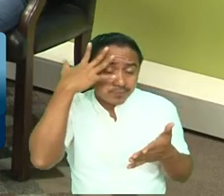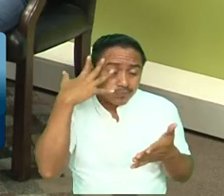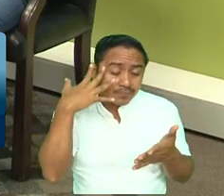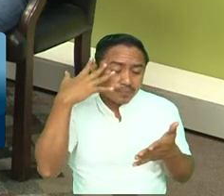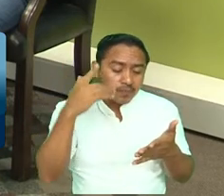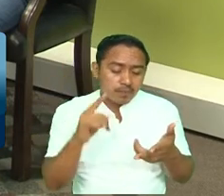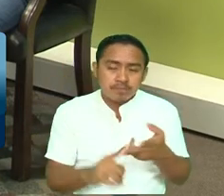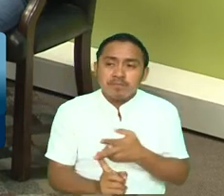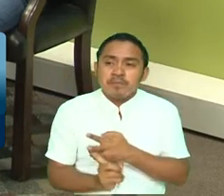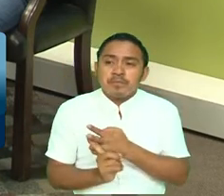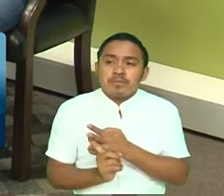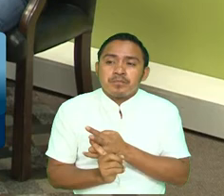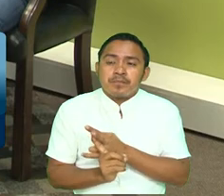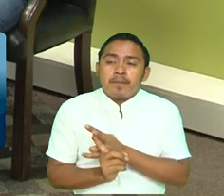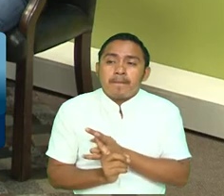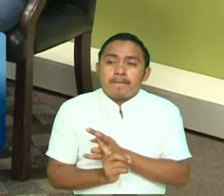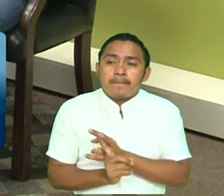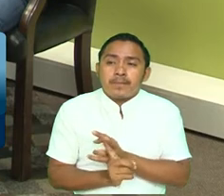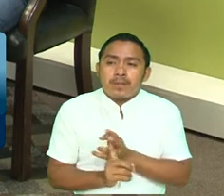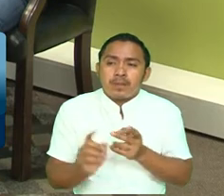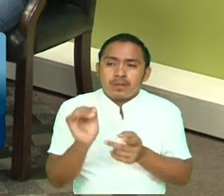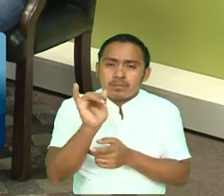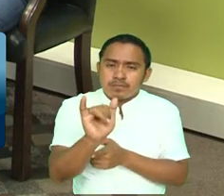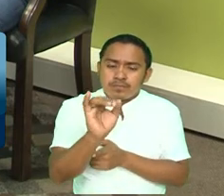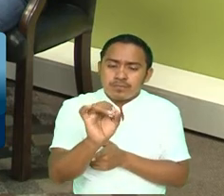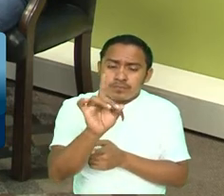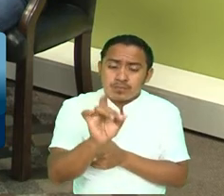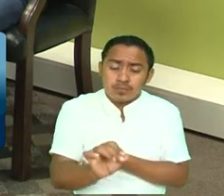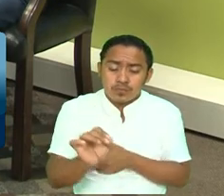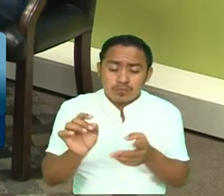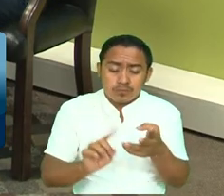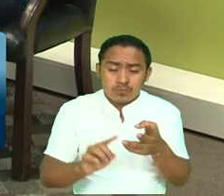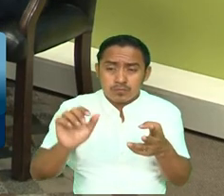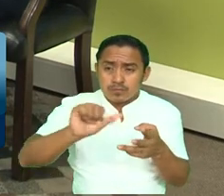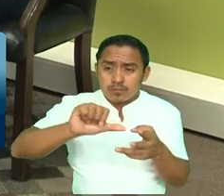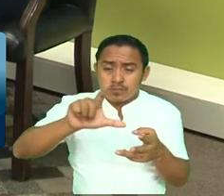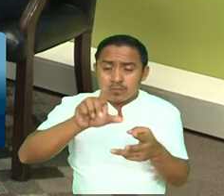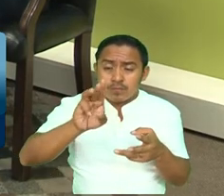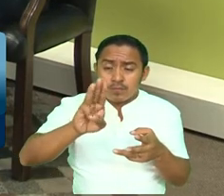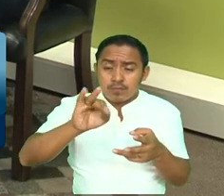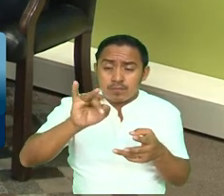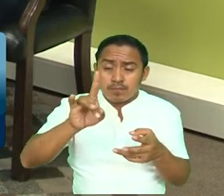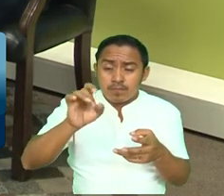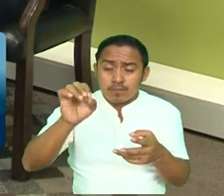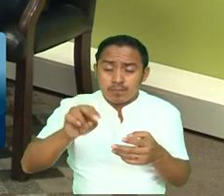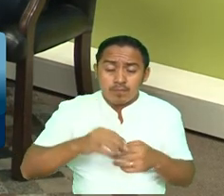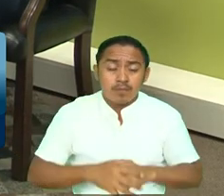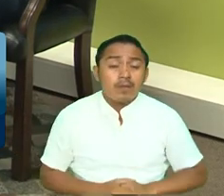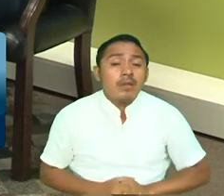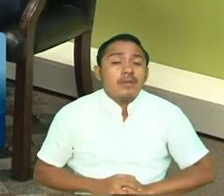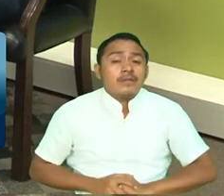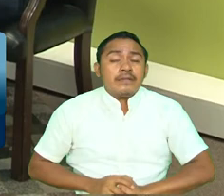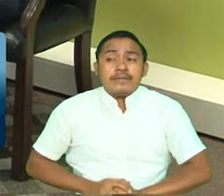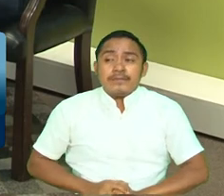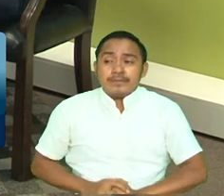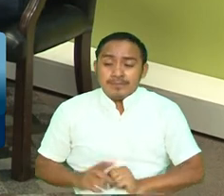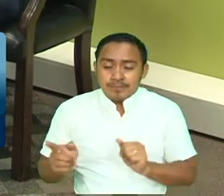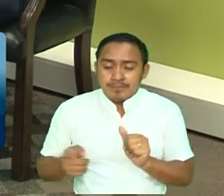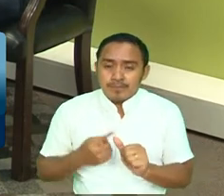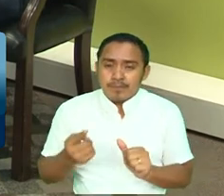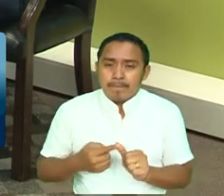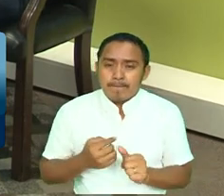Y también hay otro tipo de prueba a base de yodo y almidón. Así es. ¿Nos podría explicar cuáles son esas? Entonces, primero también tenemos